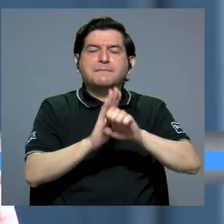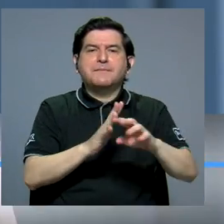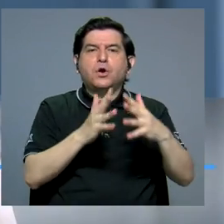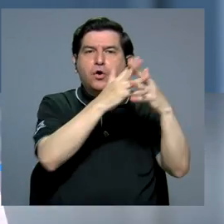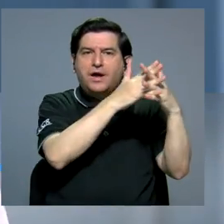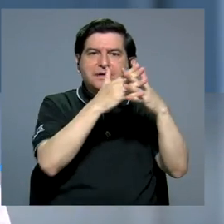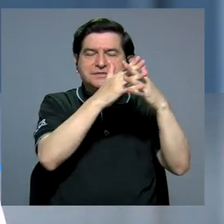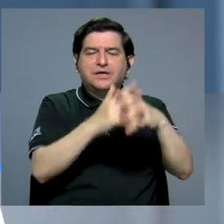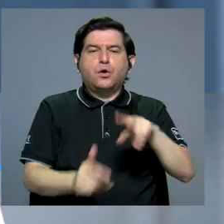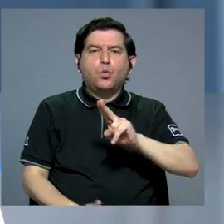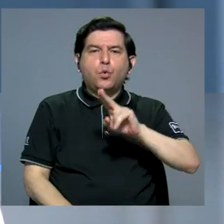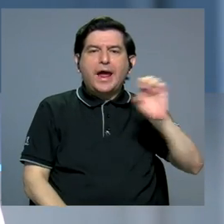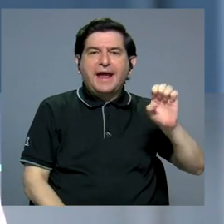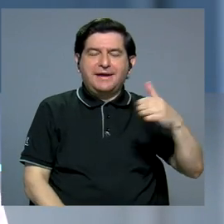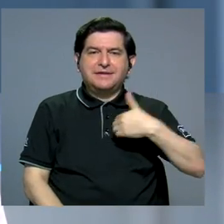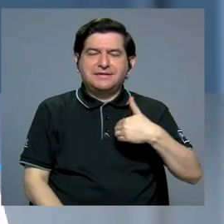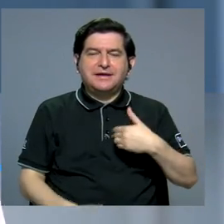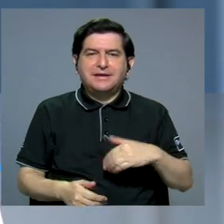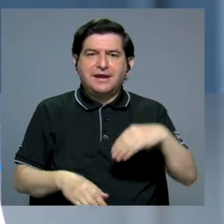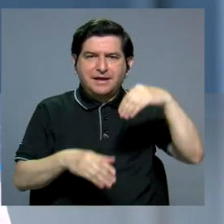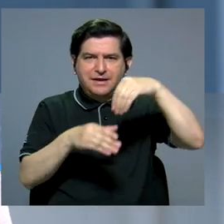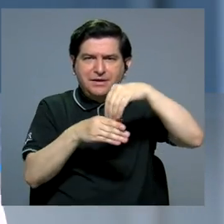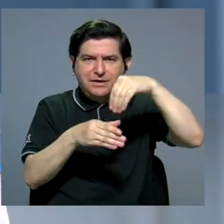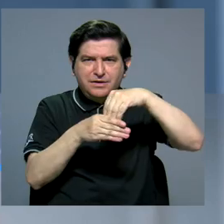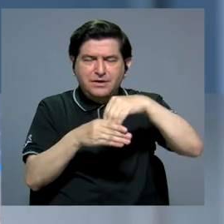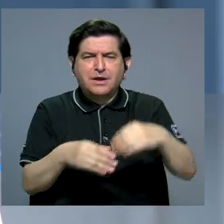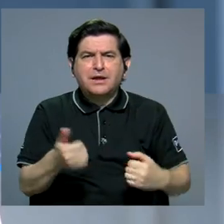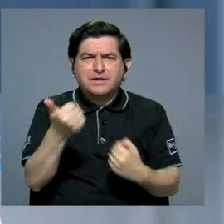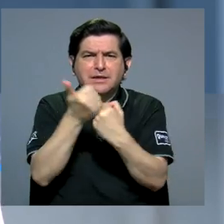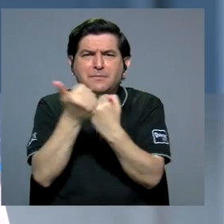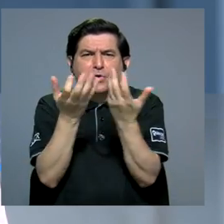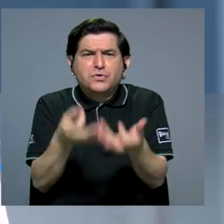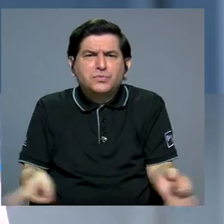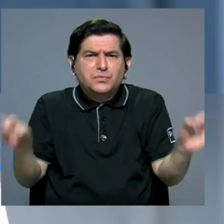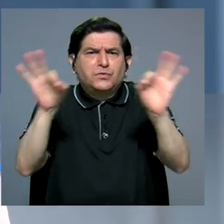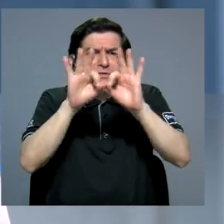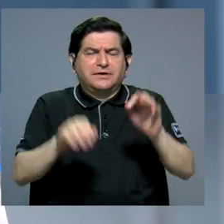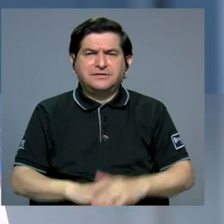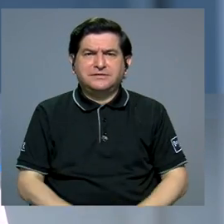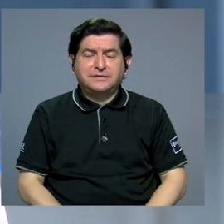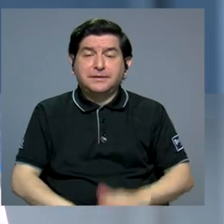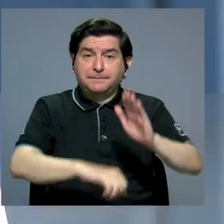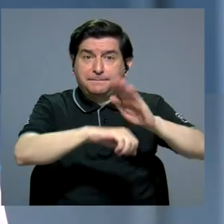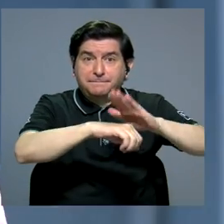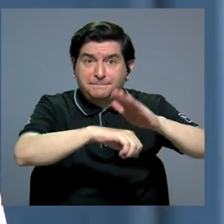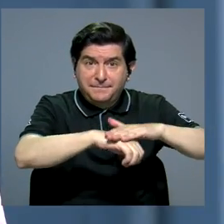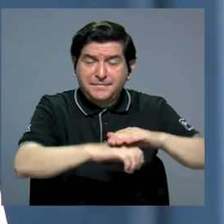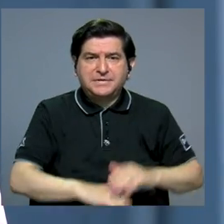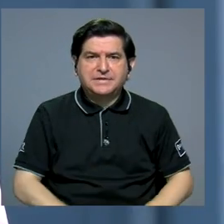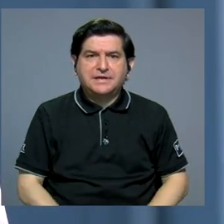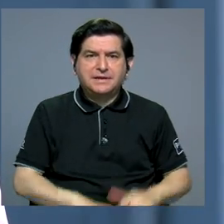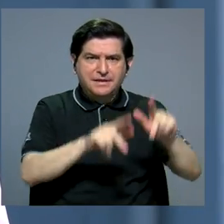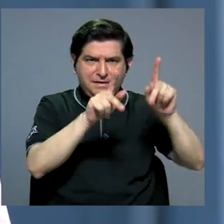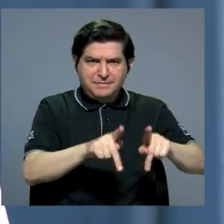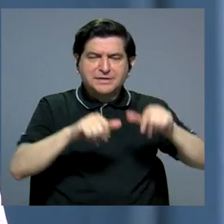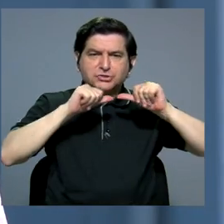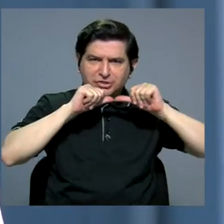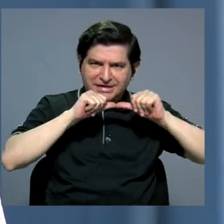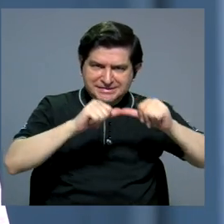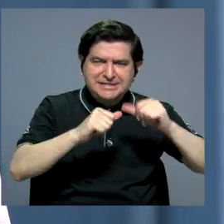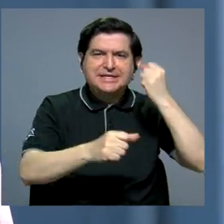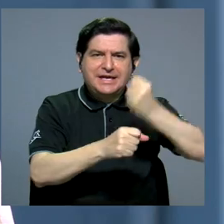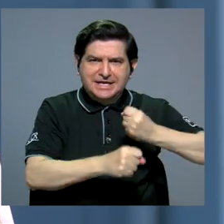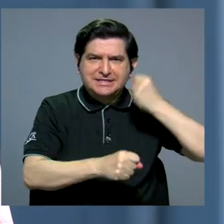ejemplo, los Estados Unidos, la Unión Europea tienen subsidios fuertísimos y esos subsidios permiten que la gente